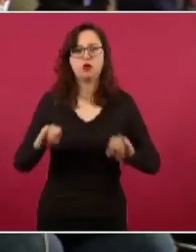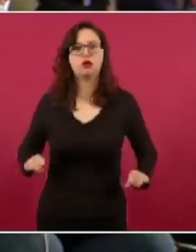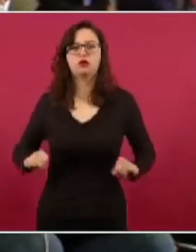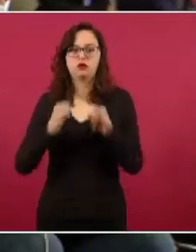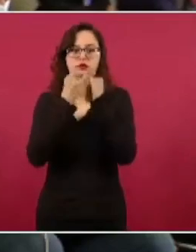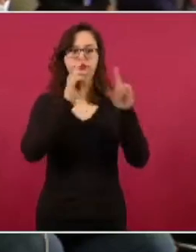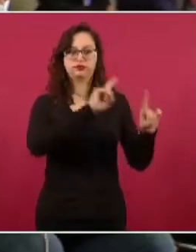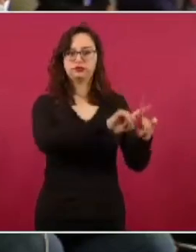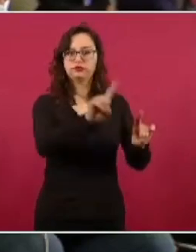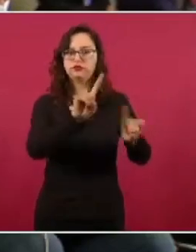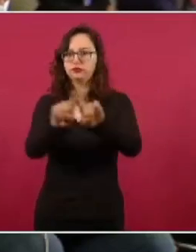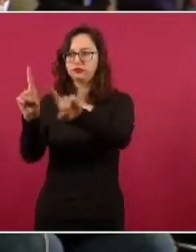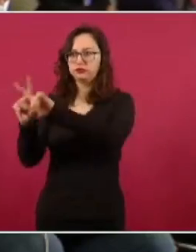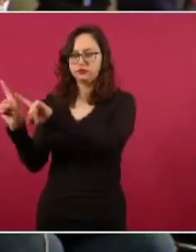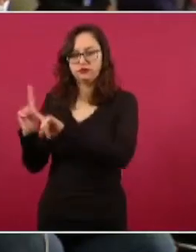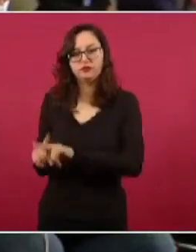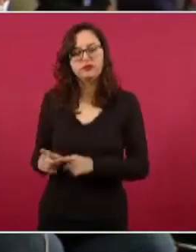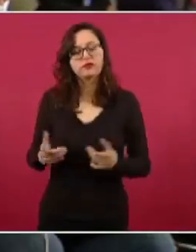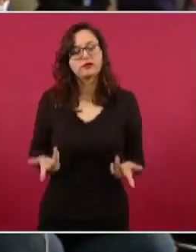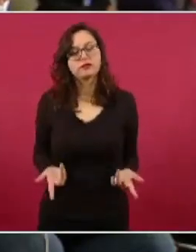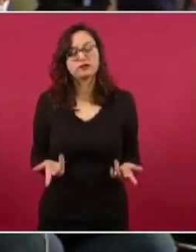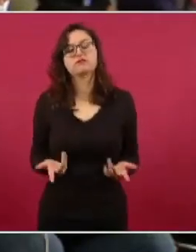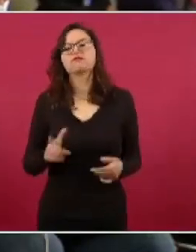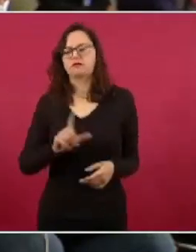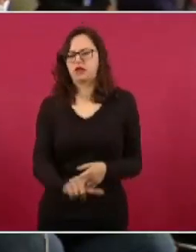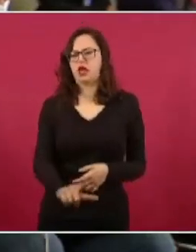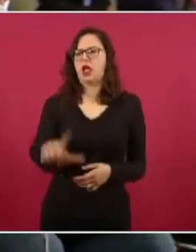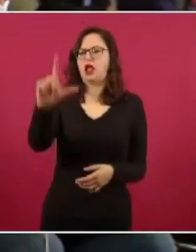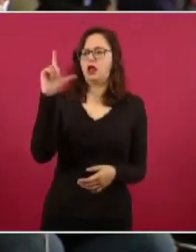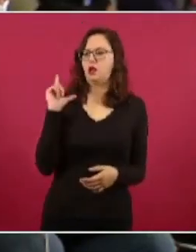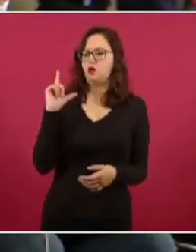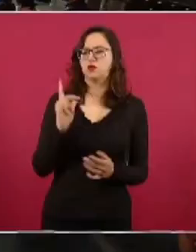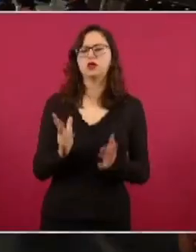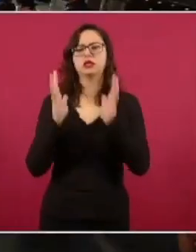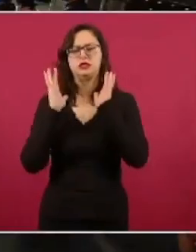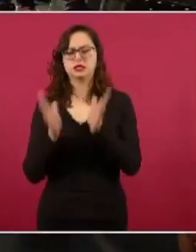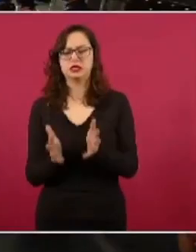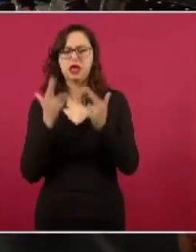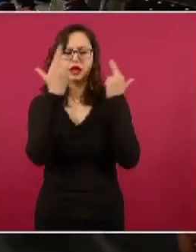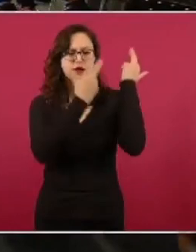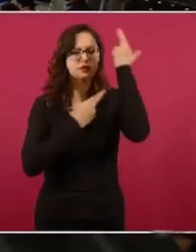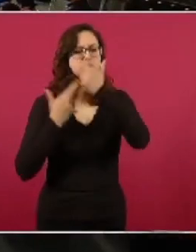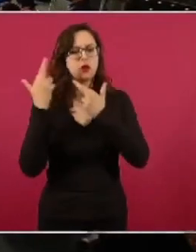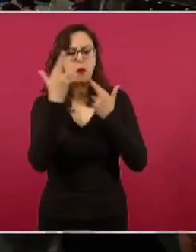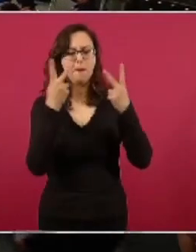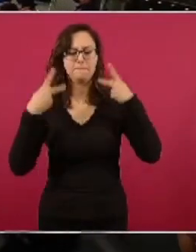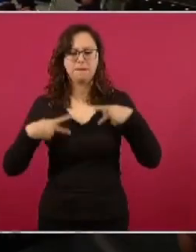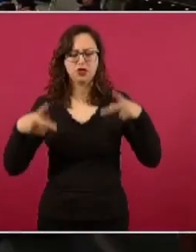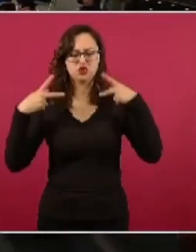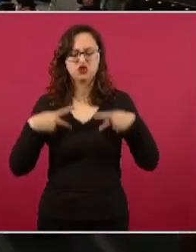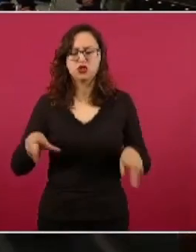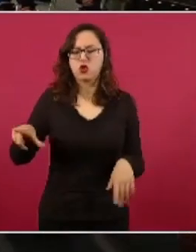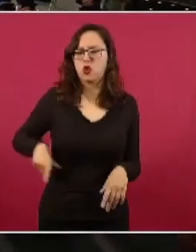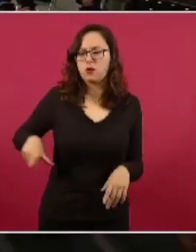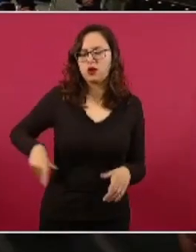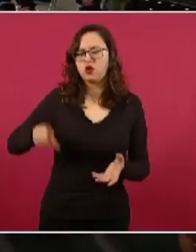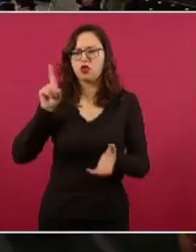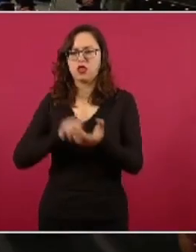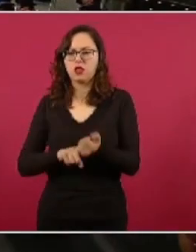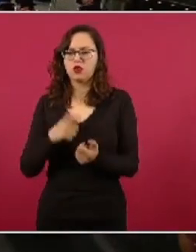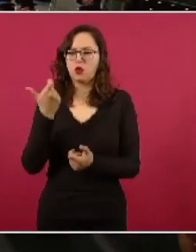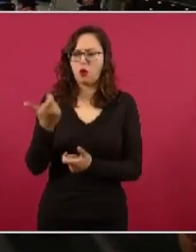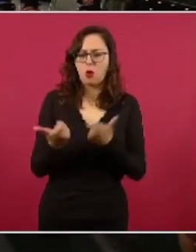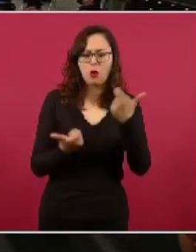Sin embargo, pues es una revisión muy somera la que se hizo por parte del titular de la Profeco. Nosotros en Contralínea hemos